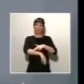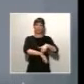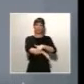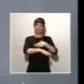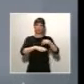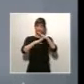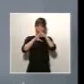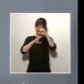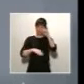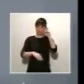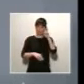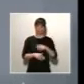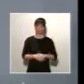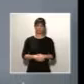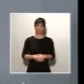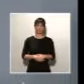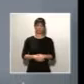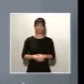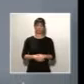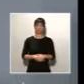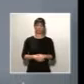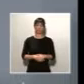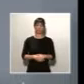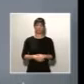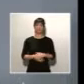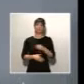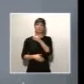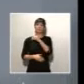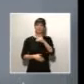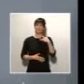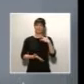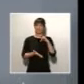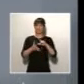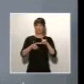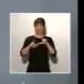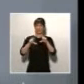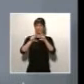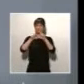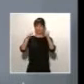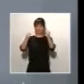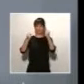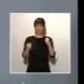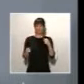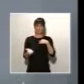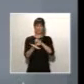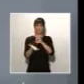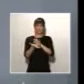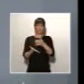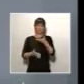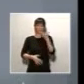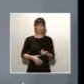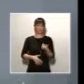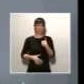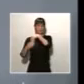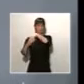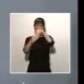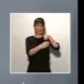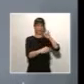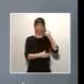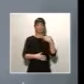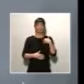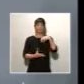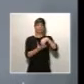Adicionalmente, se está presente en numerosas instalaciones de servicios esenciales, tales como edificios judiciales,